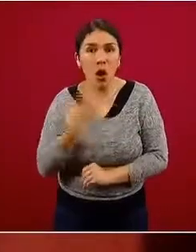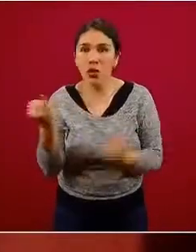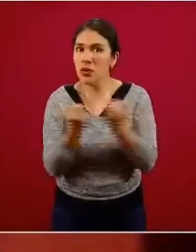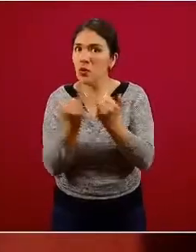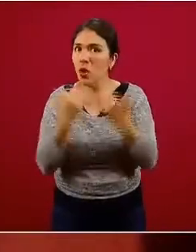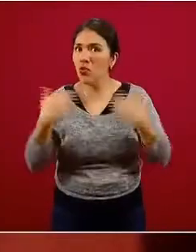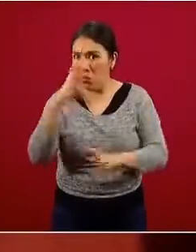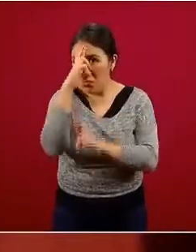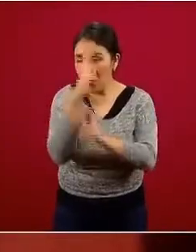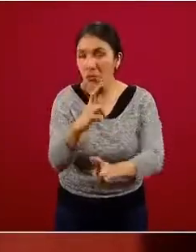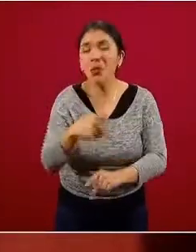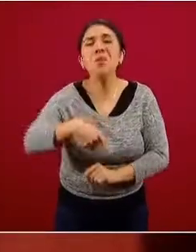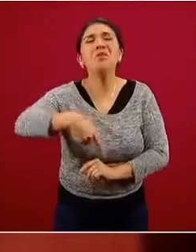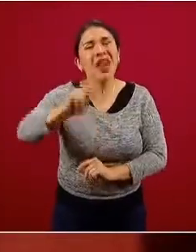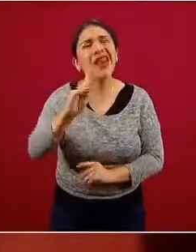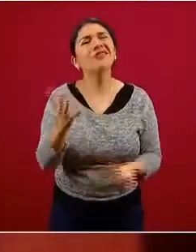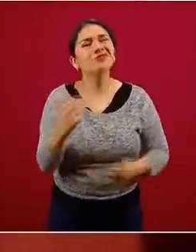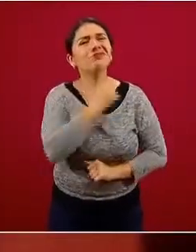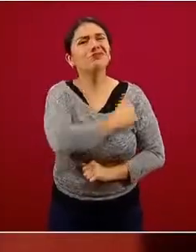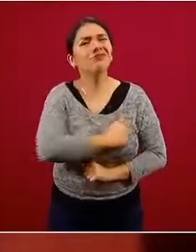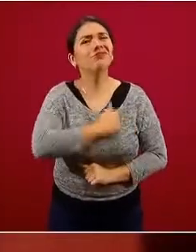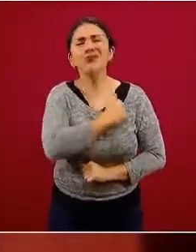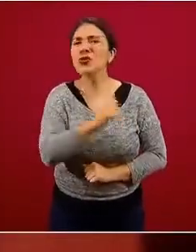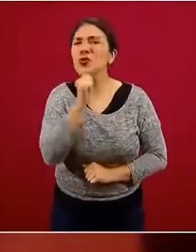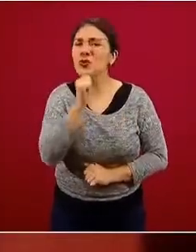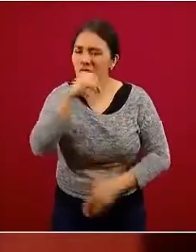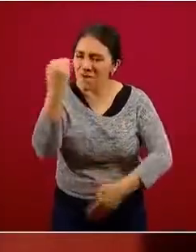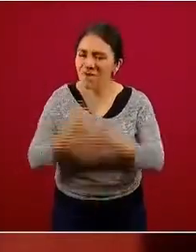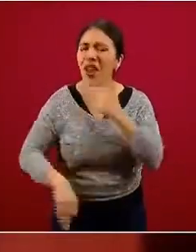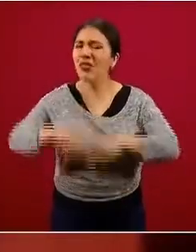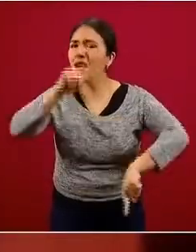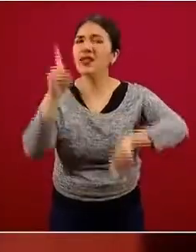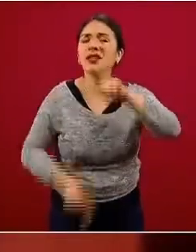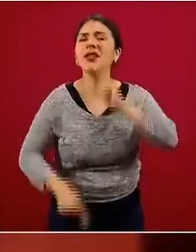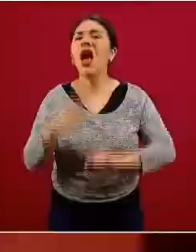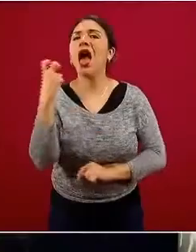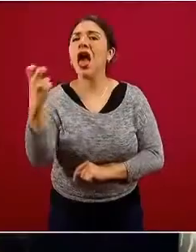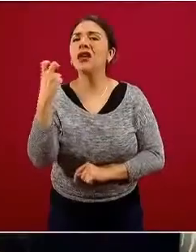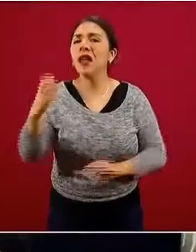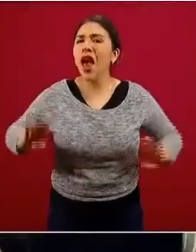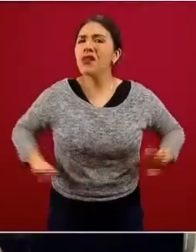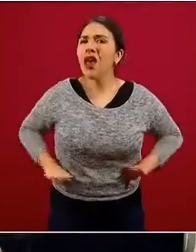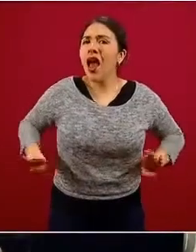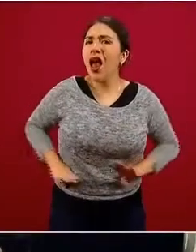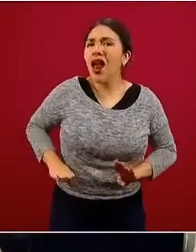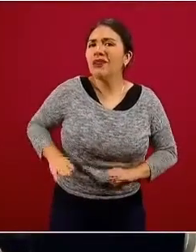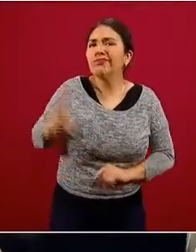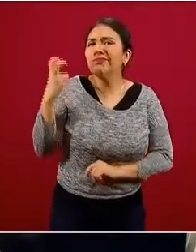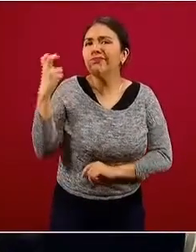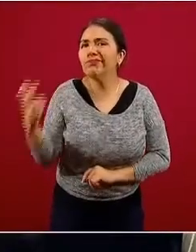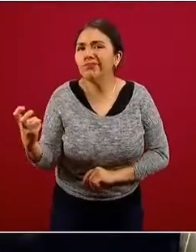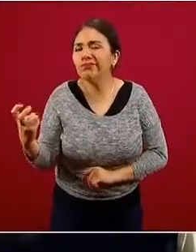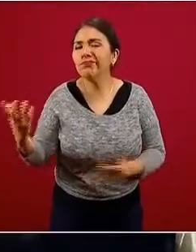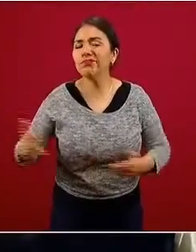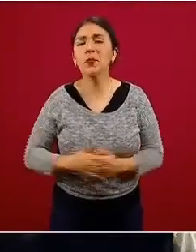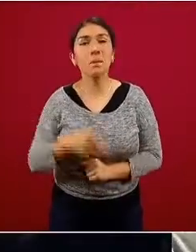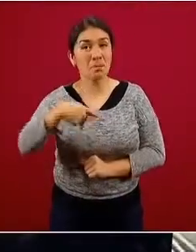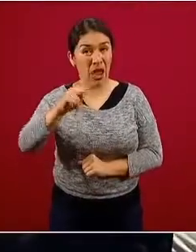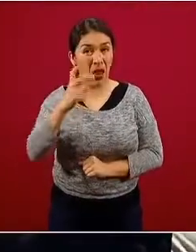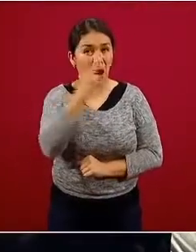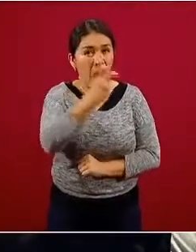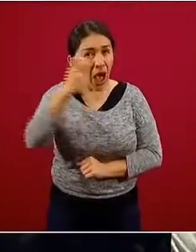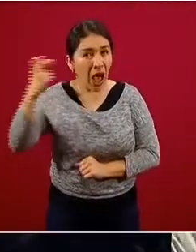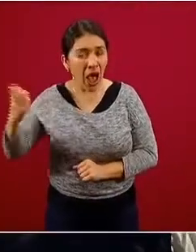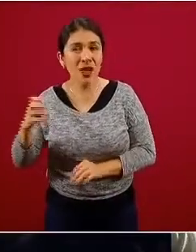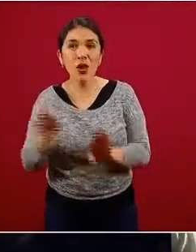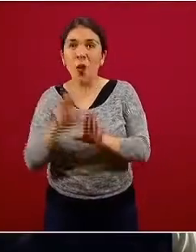aplaudir, pero lamentablemente aún no hemos erradicado estas condiciones. Pero todas